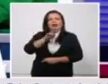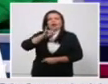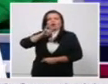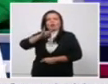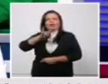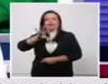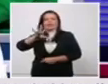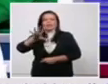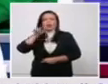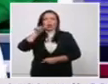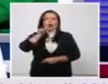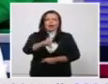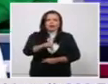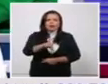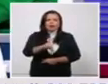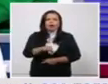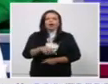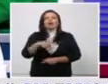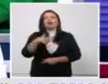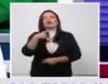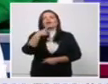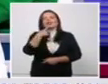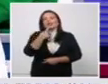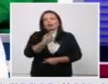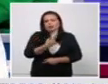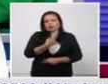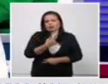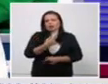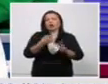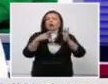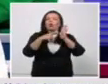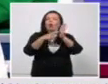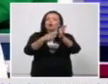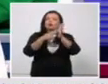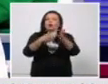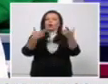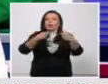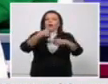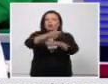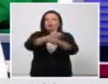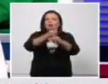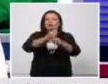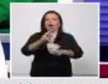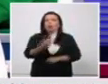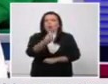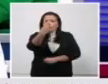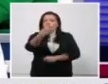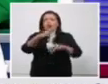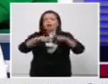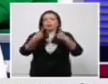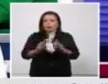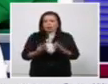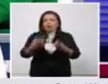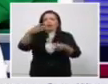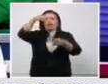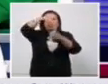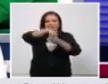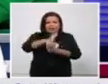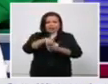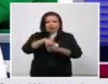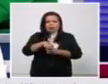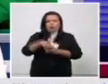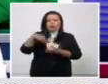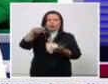que debe usarse una sola, que es una mascarilla realmente de laboratorio, aunque he visto personas en la calle que la tienen,